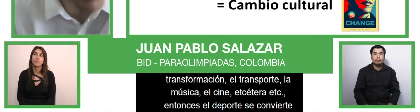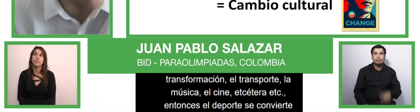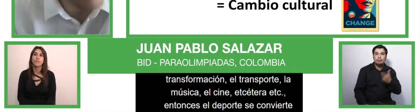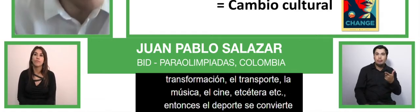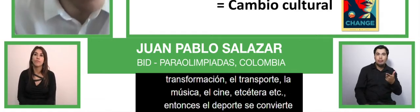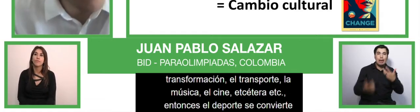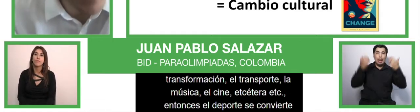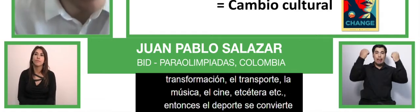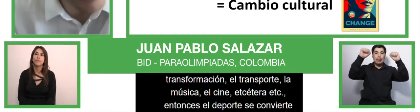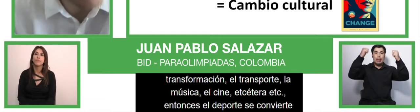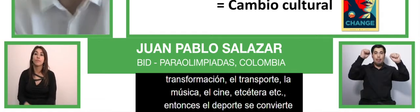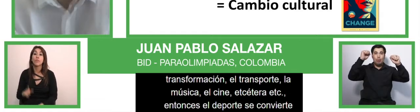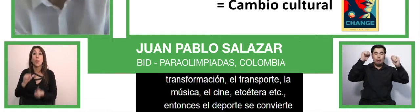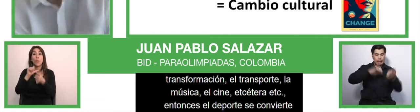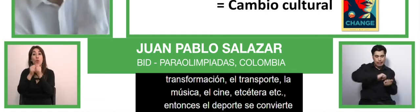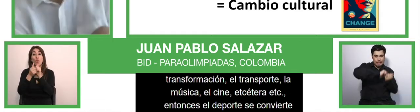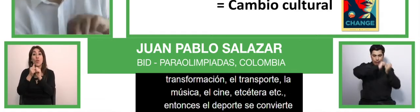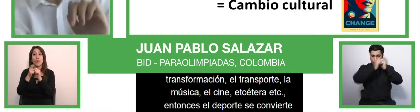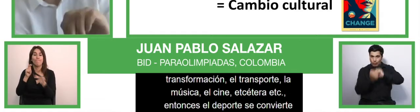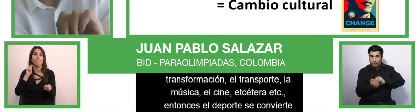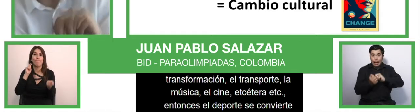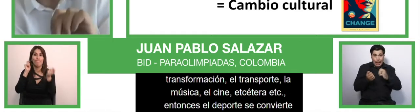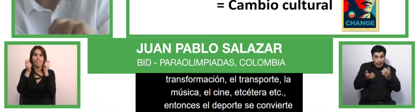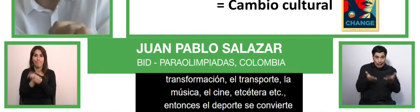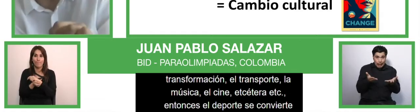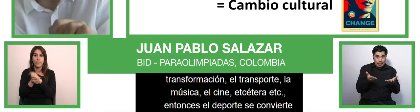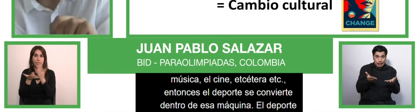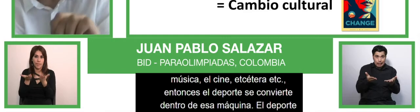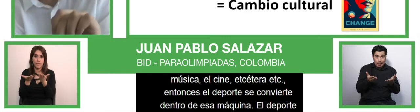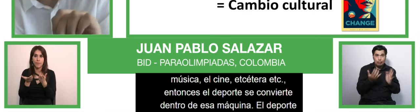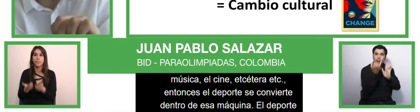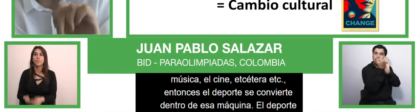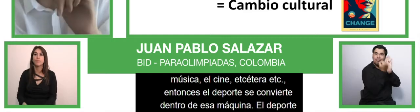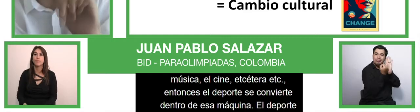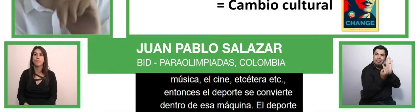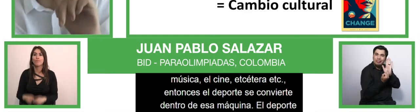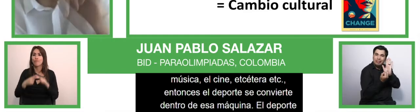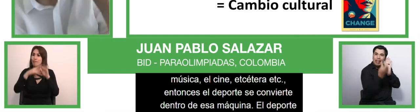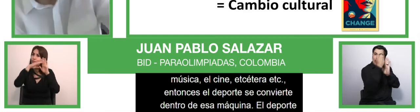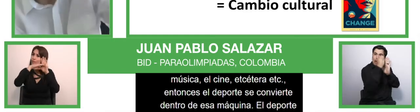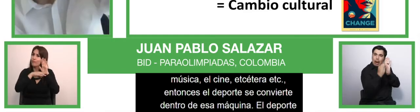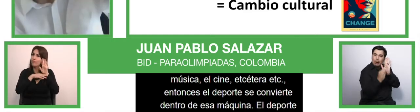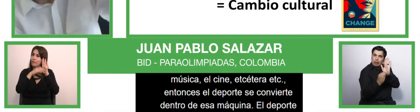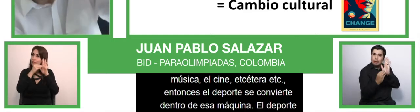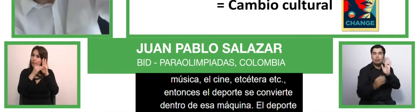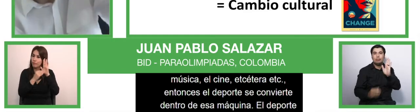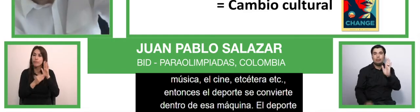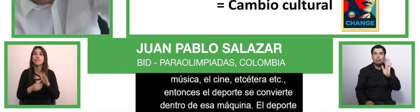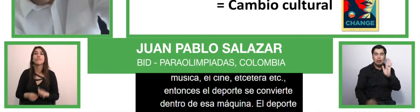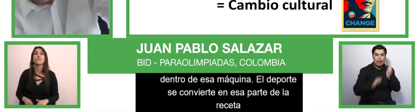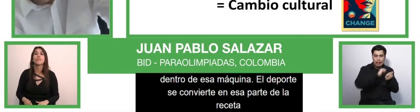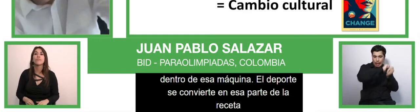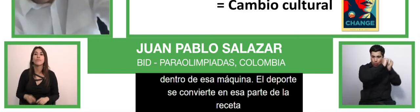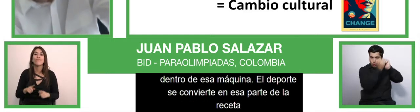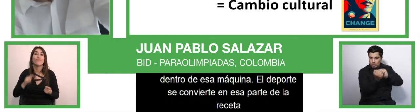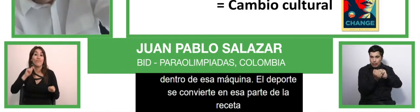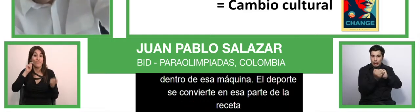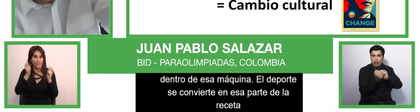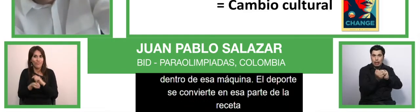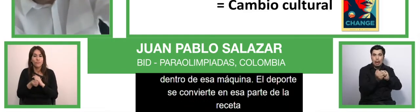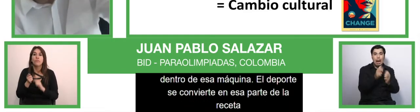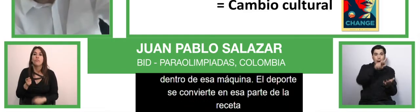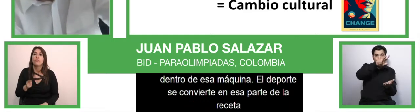El deporte se convierte en esa parte de la receta, ¿sí? Que lo que logra es traducir la convención